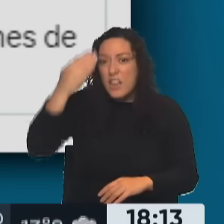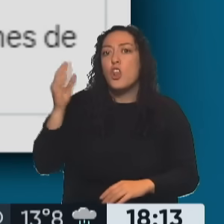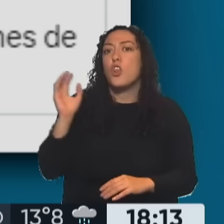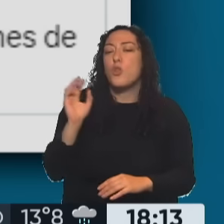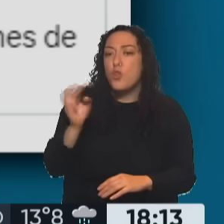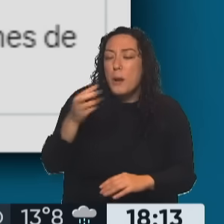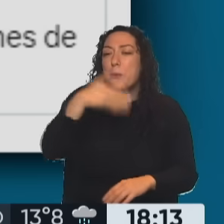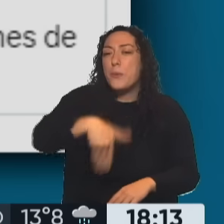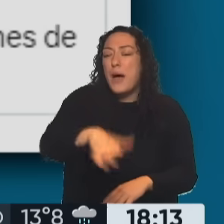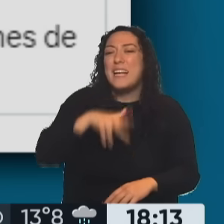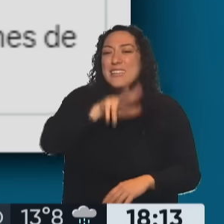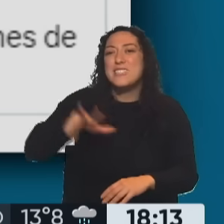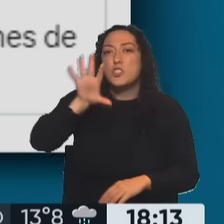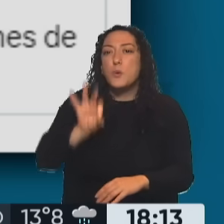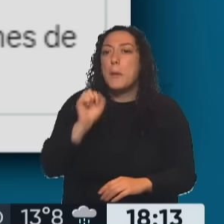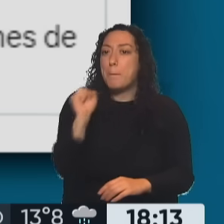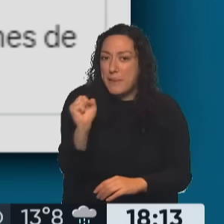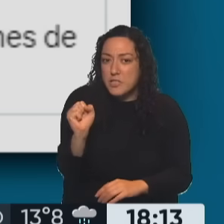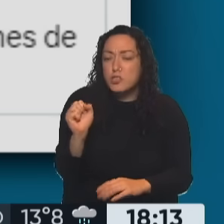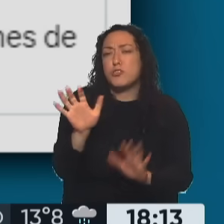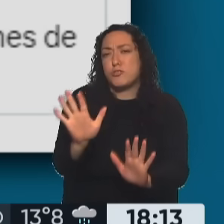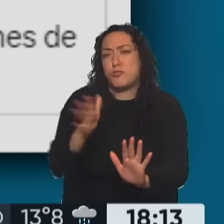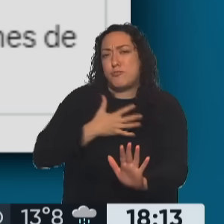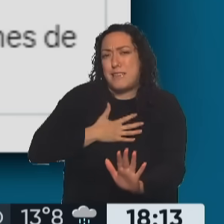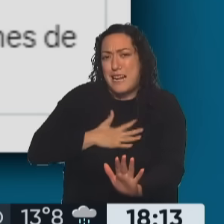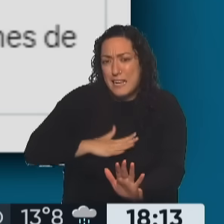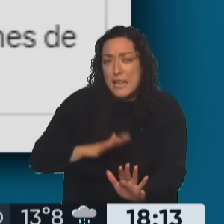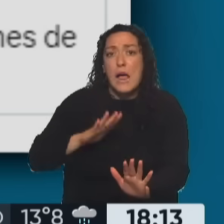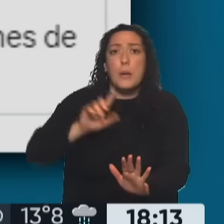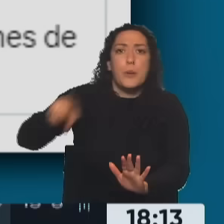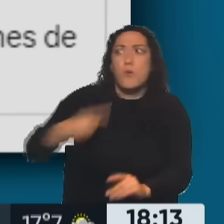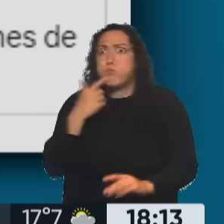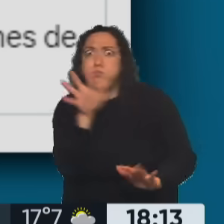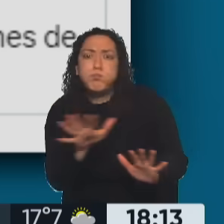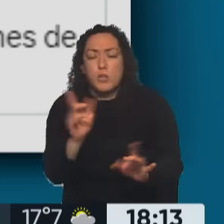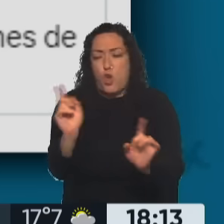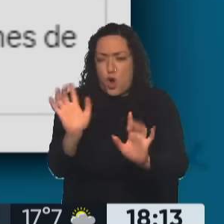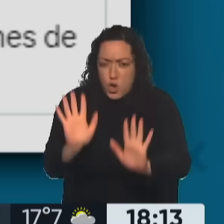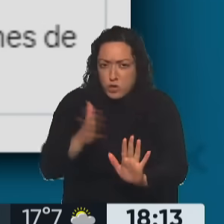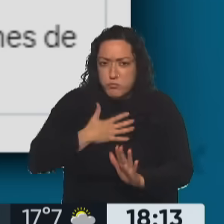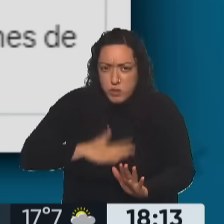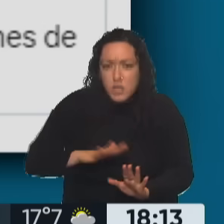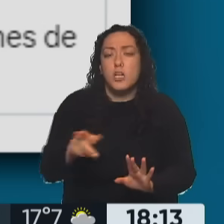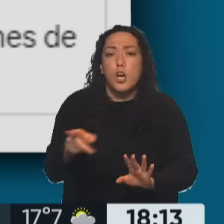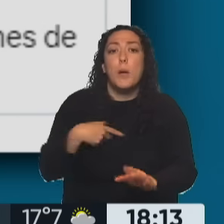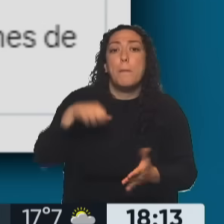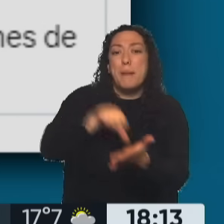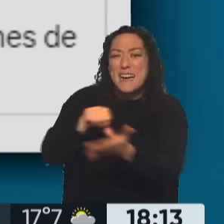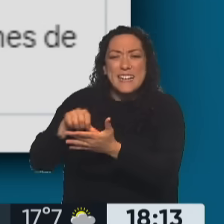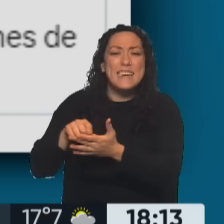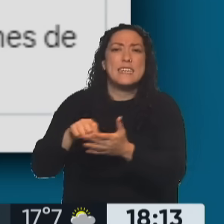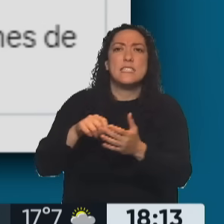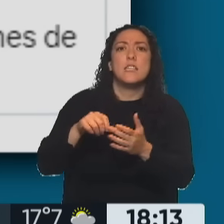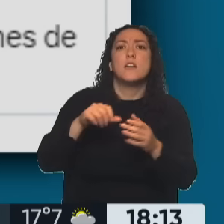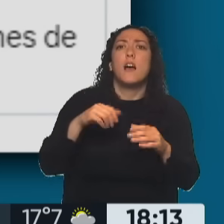a 350 pesos, llevando calma, además. No hace falta en este momento generar más incertidumbre. Ya todos se han percatado en el país y en el